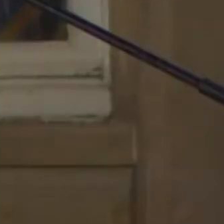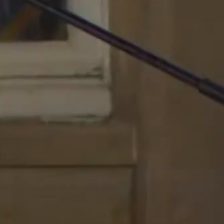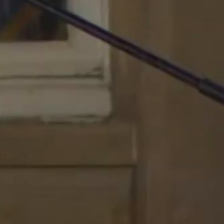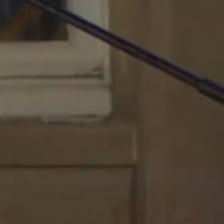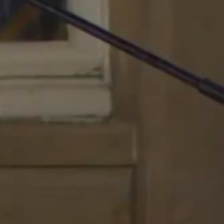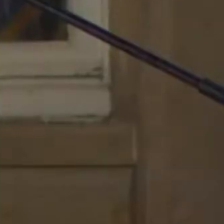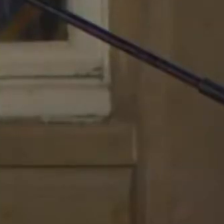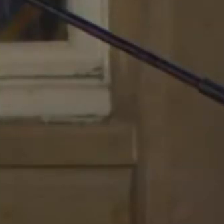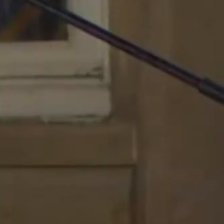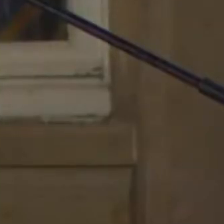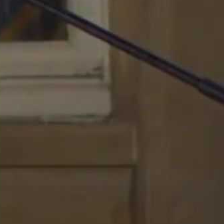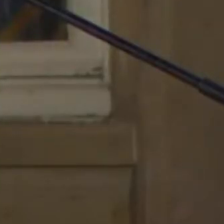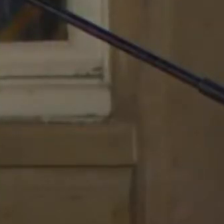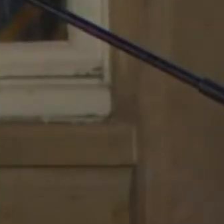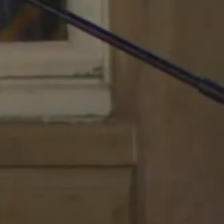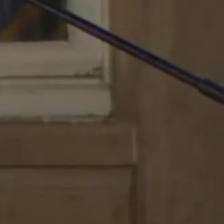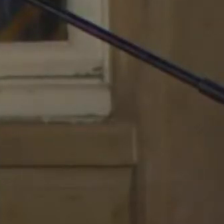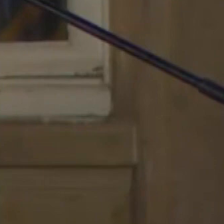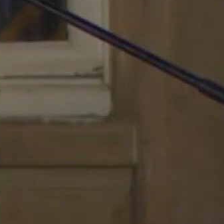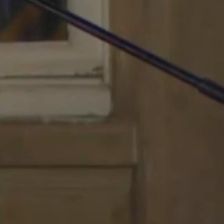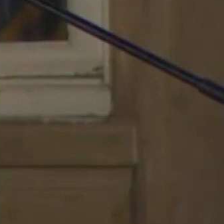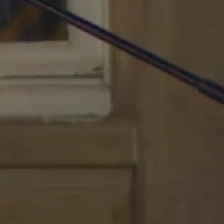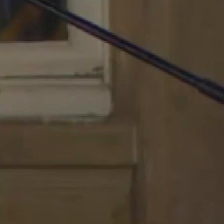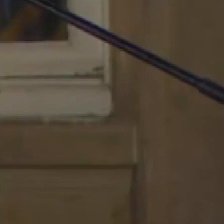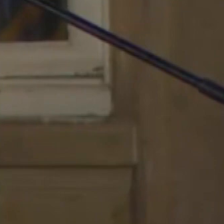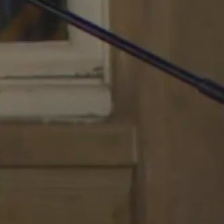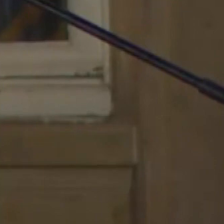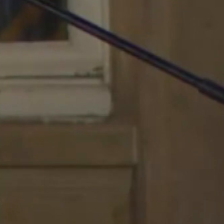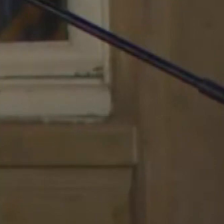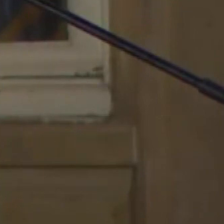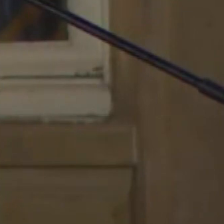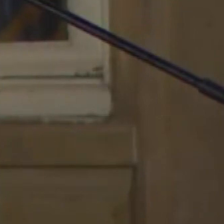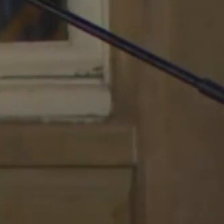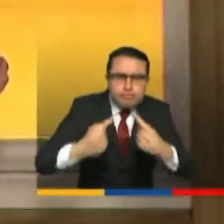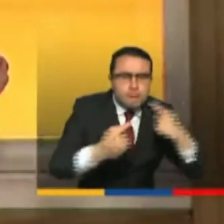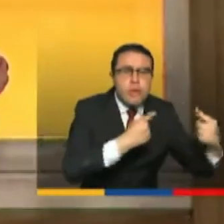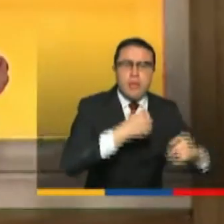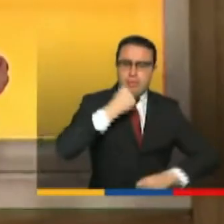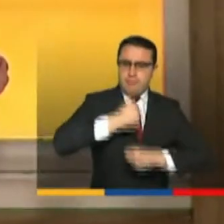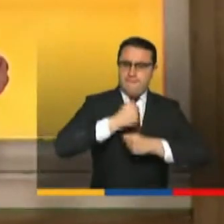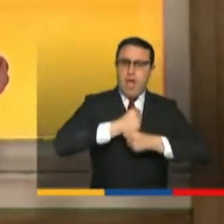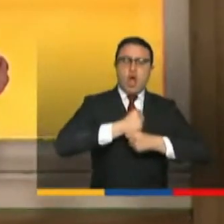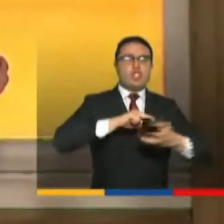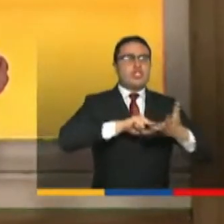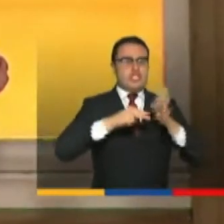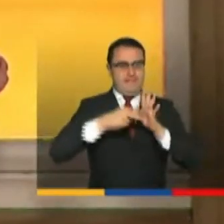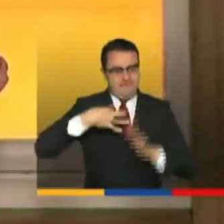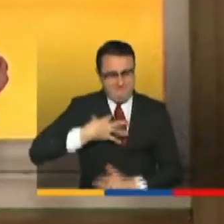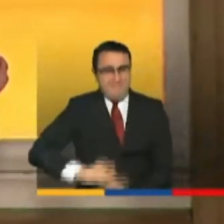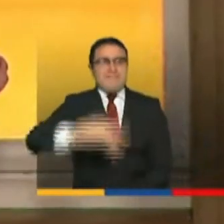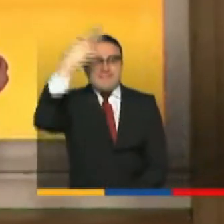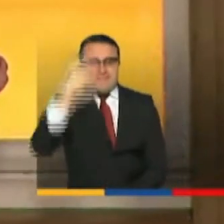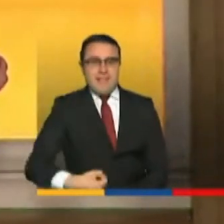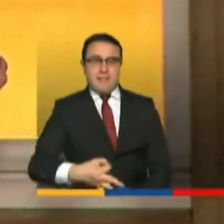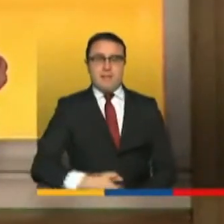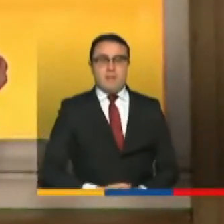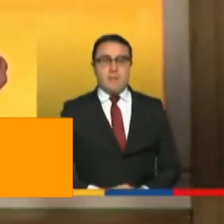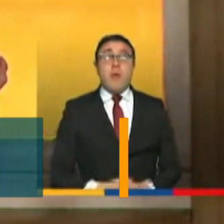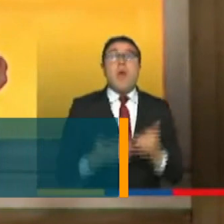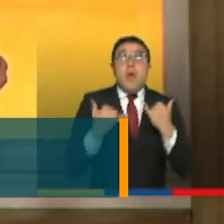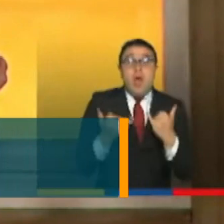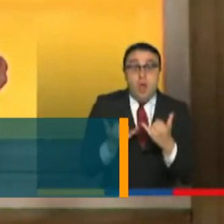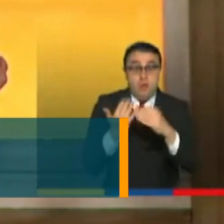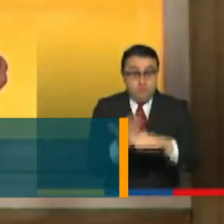evidenciaron los más recientes estudios de la Organización para la Cooperación y el Desarrollo Económico. Lo que este proyecto presenta